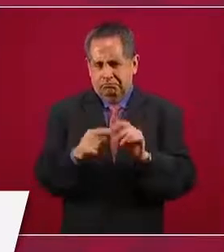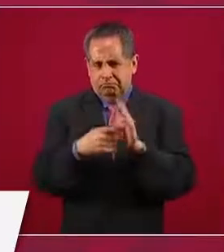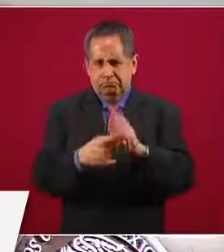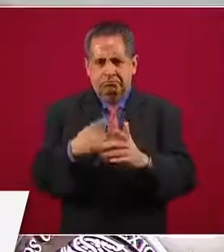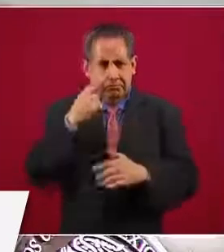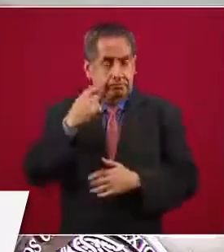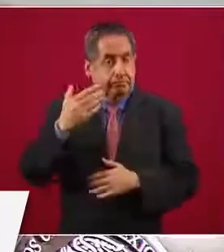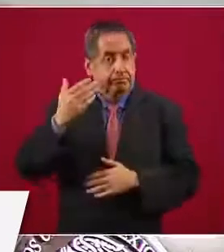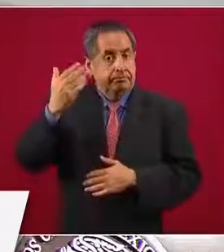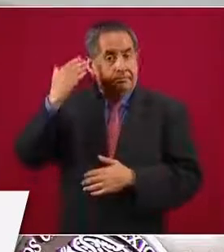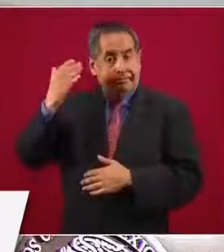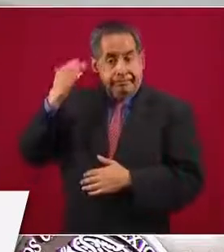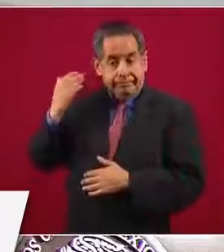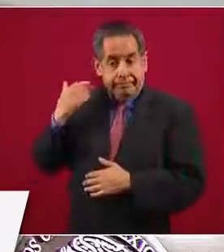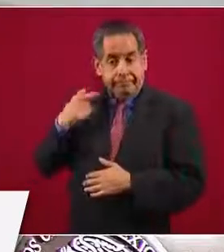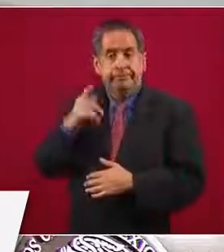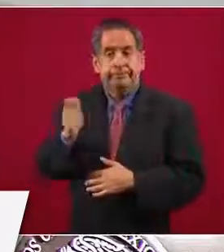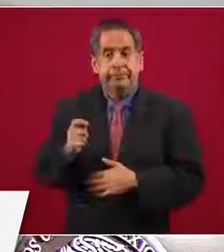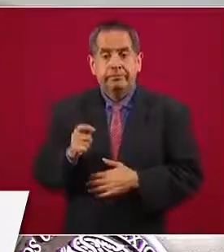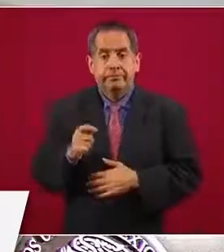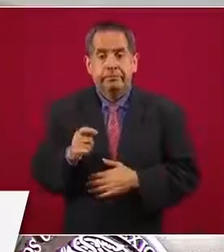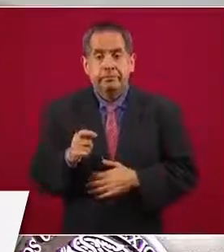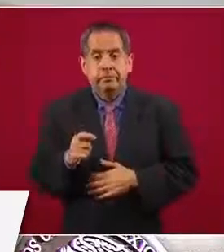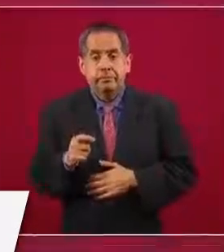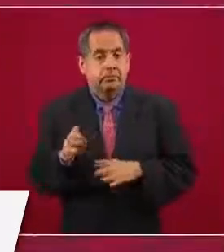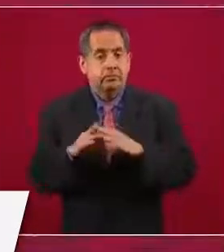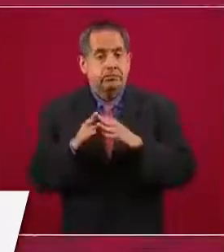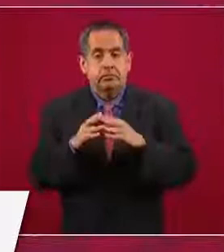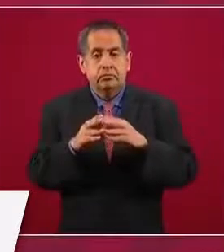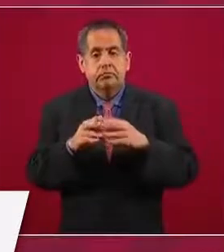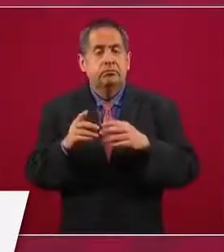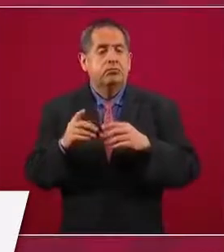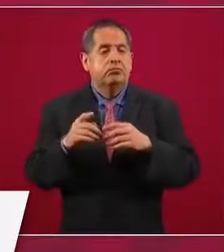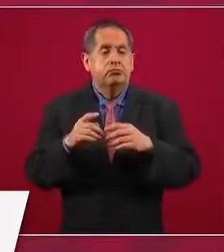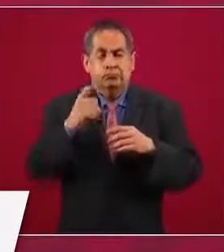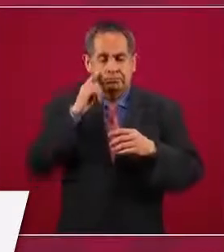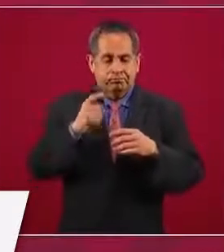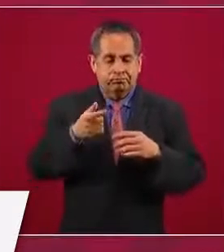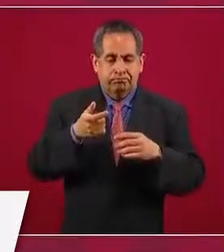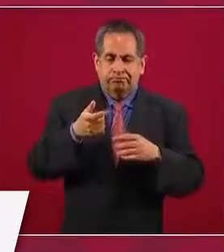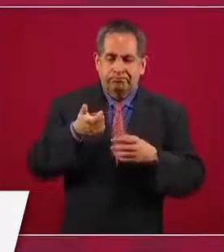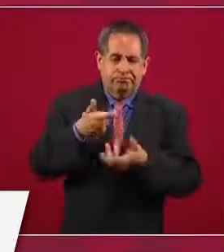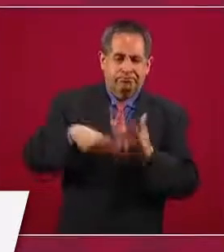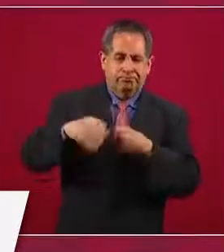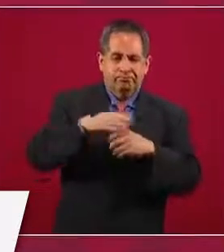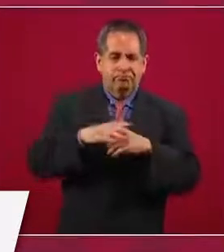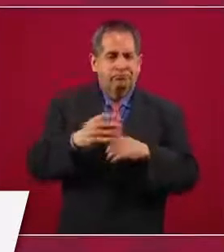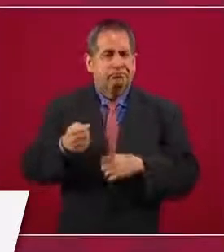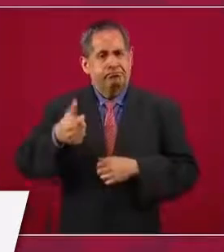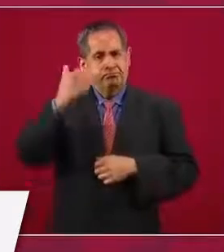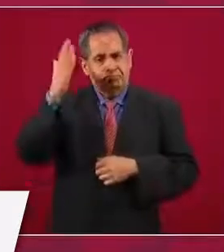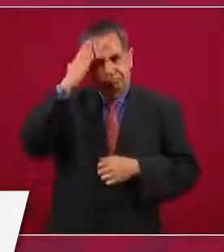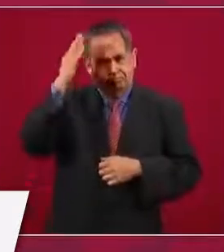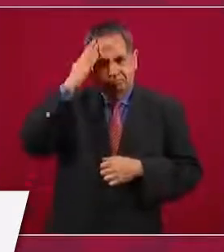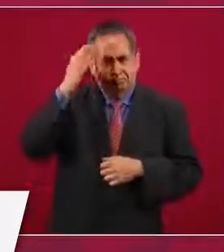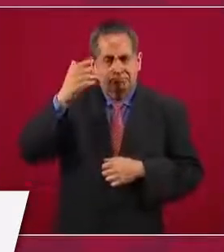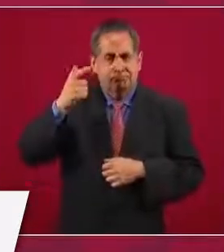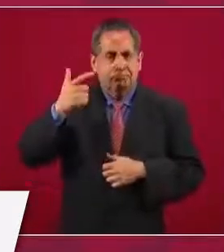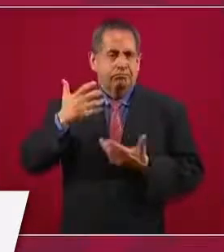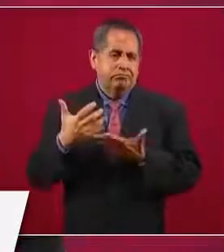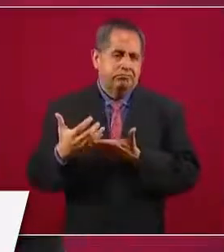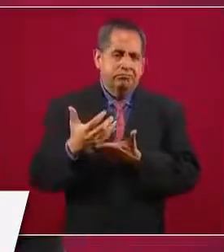antes la recuperación se daba de arriba hacia abajo mejor dicho la derrama